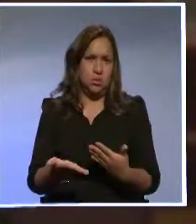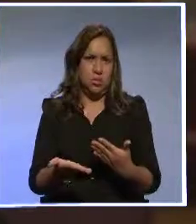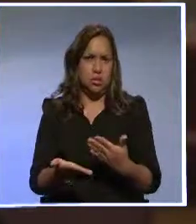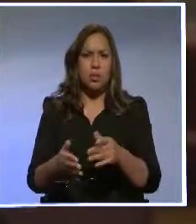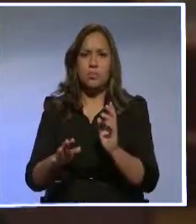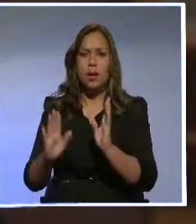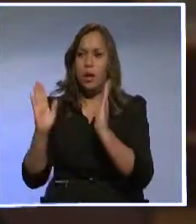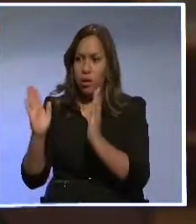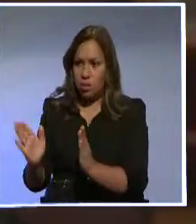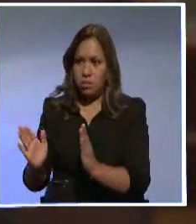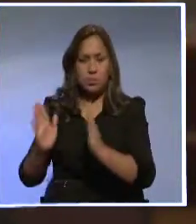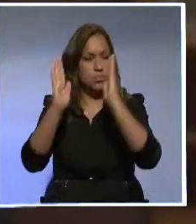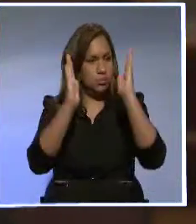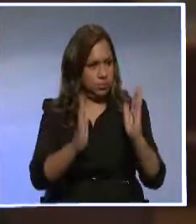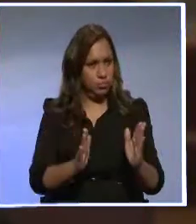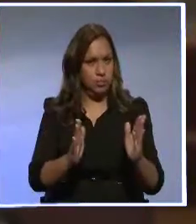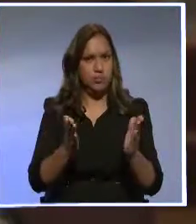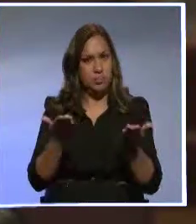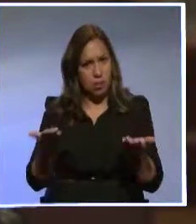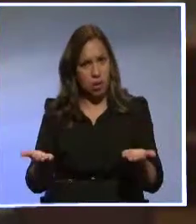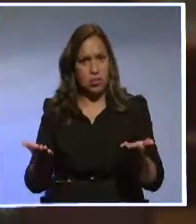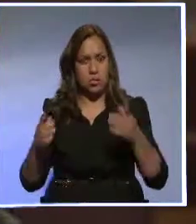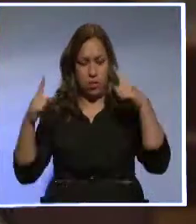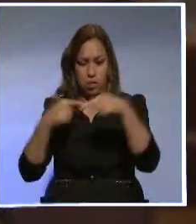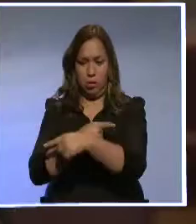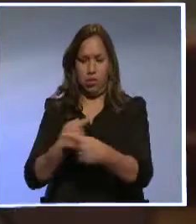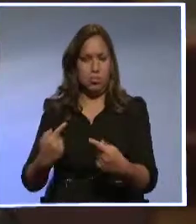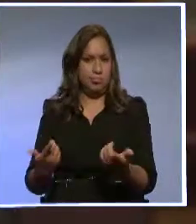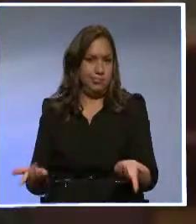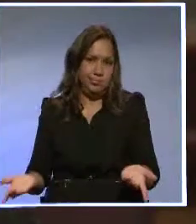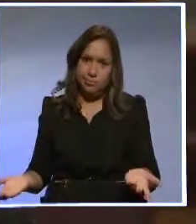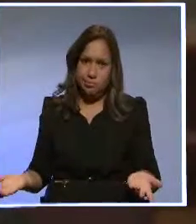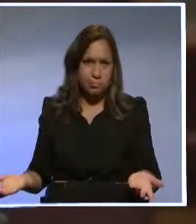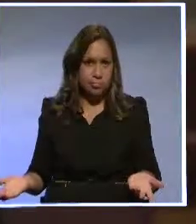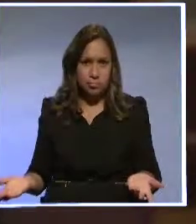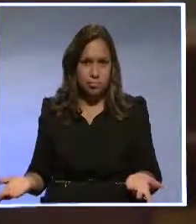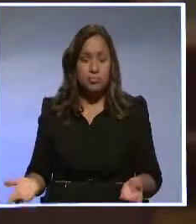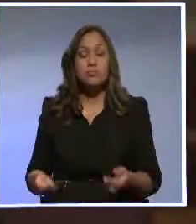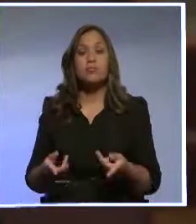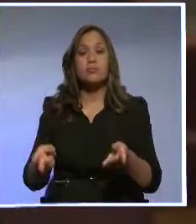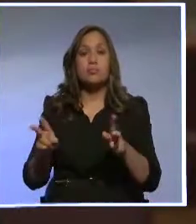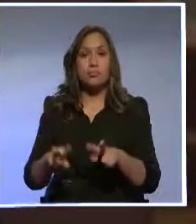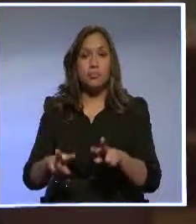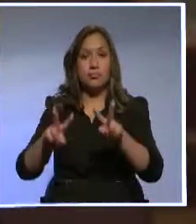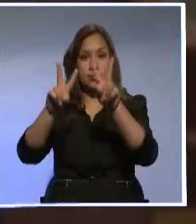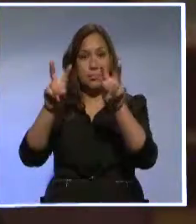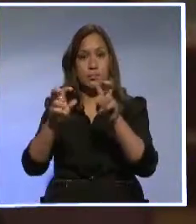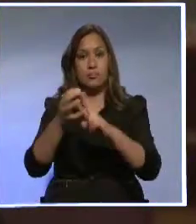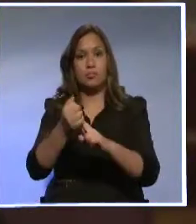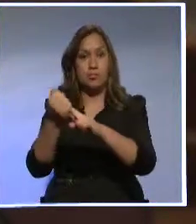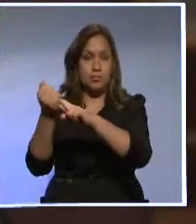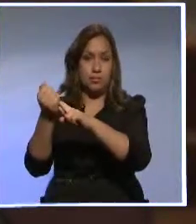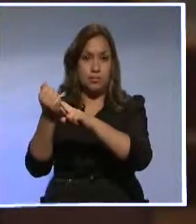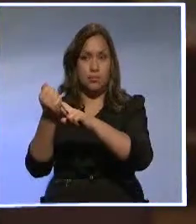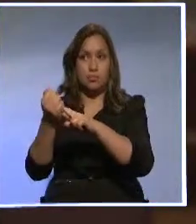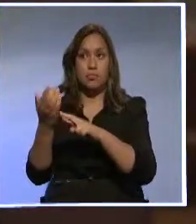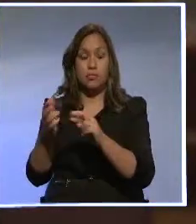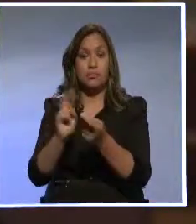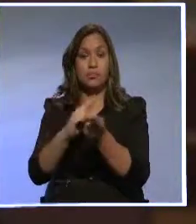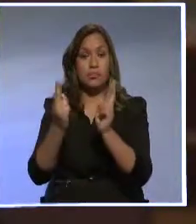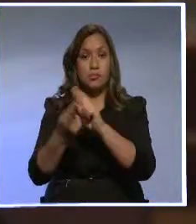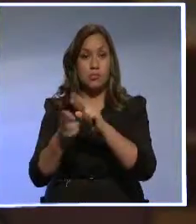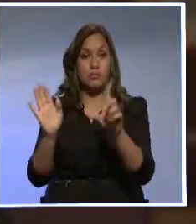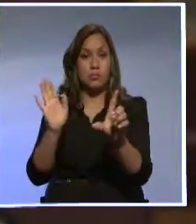da a un rector de una universidad y por otro lado en el tema de los recursos por ejemplo se reforma la ley